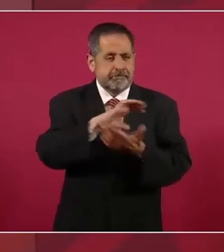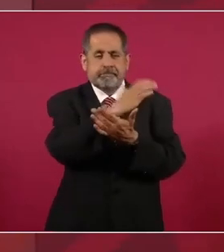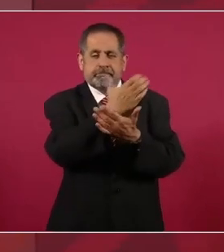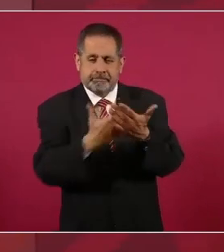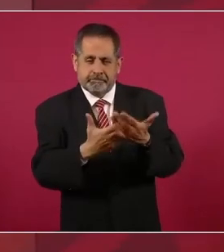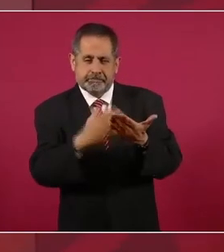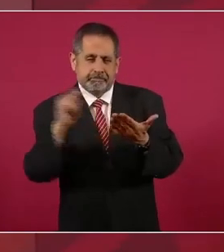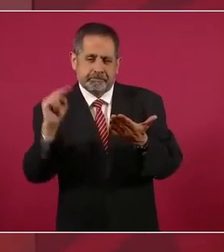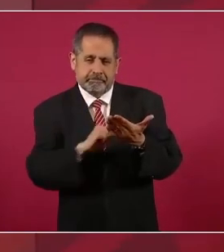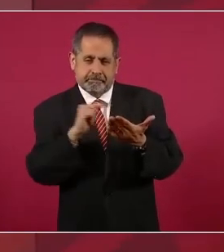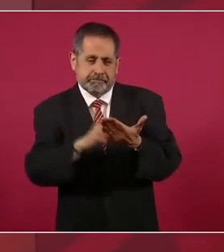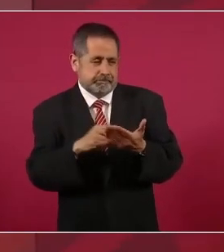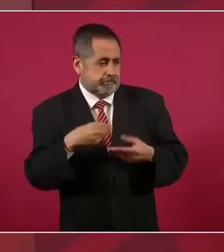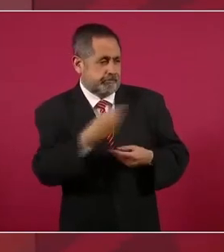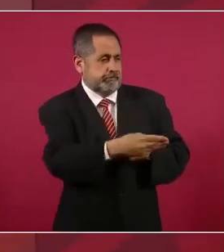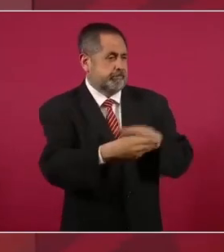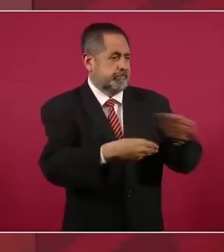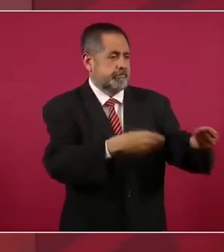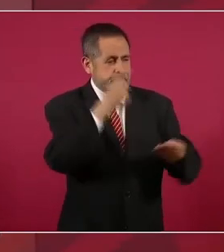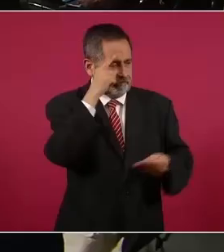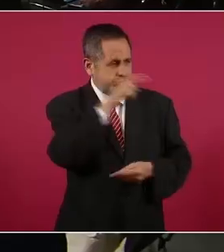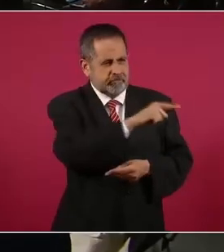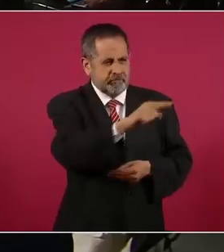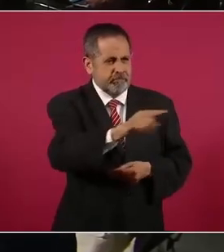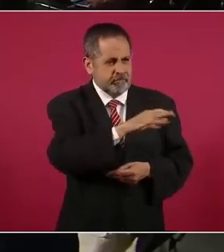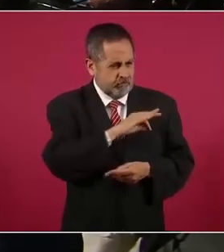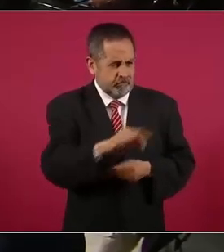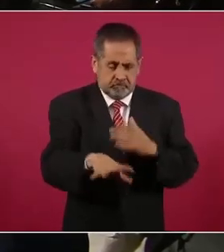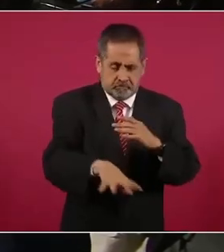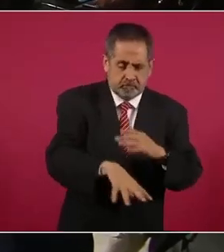para extraer petróleo,